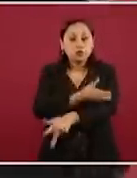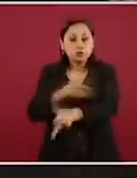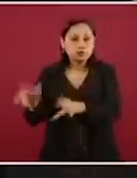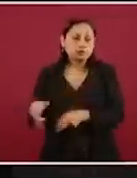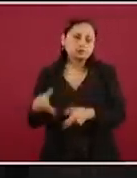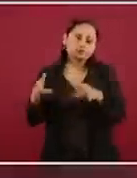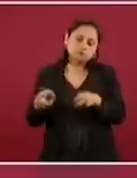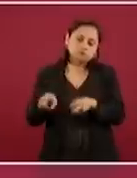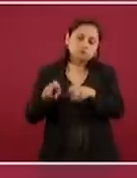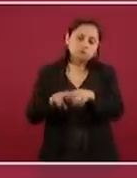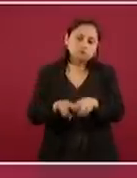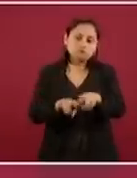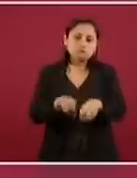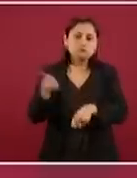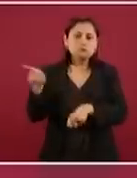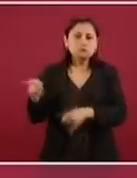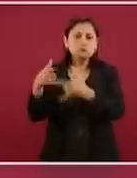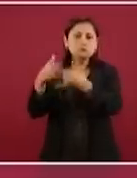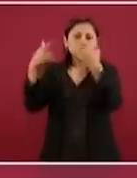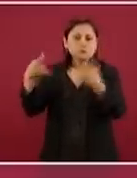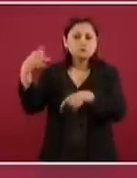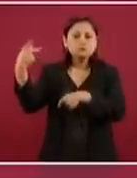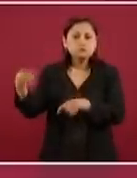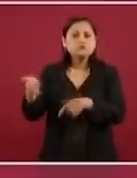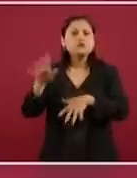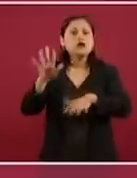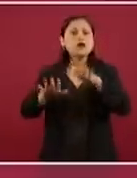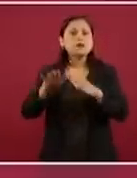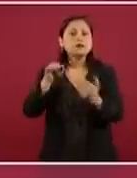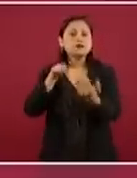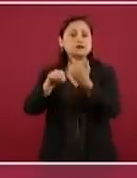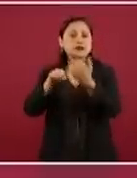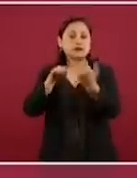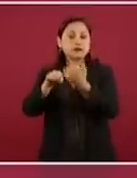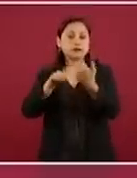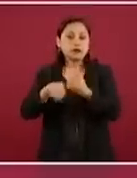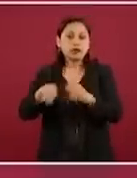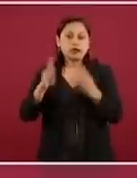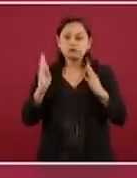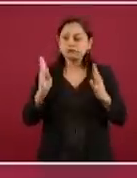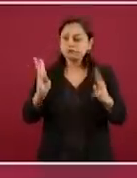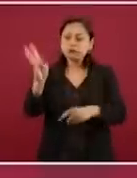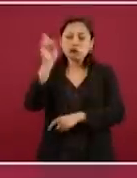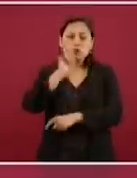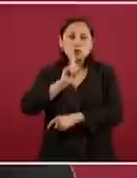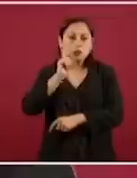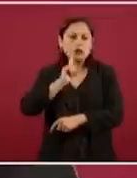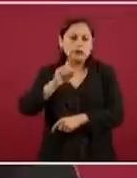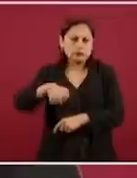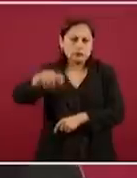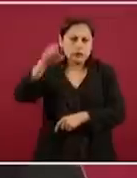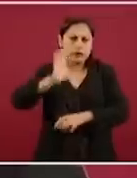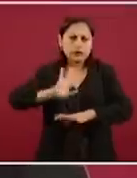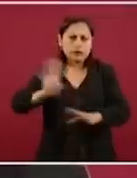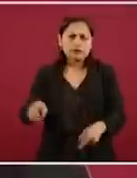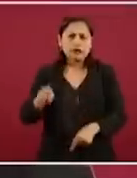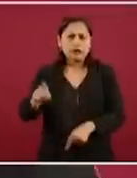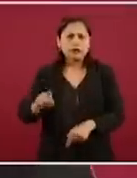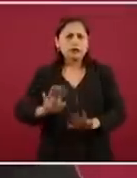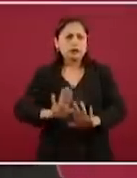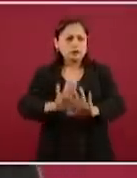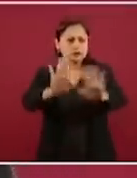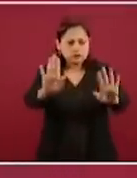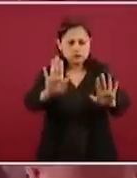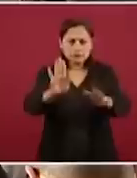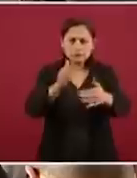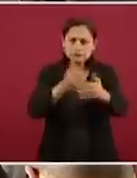de repente en la carretera unas mujeres, señoras grandes, detuvieron el carro, ¿no?, que querían hablar con el general, se bajó